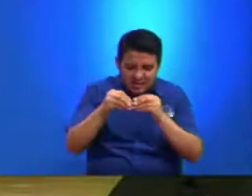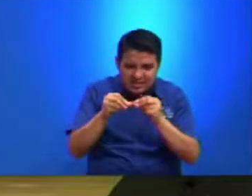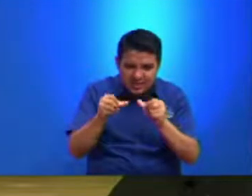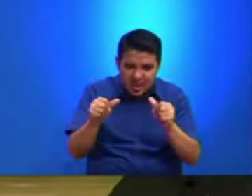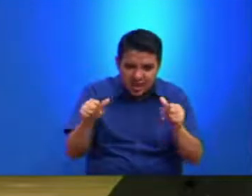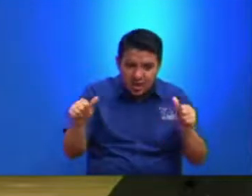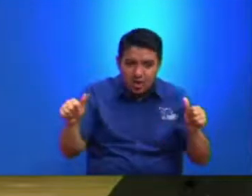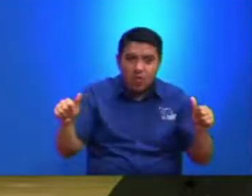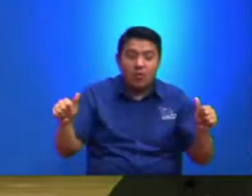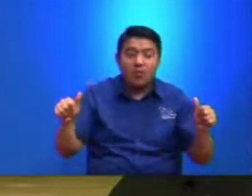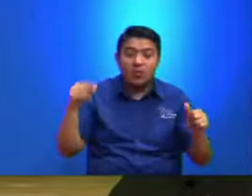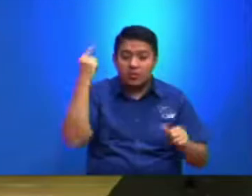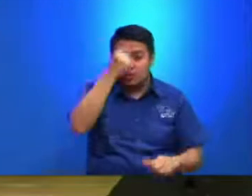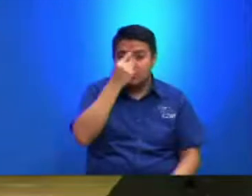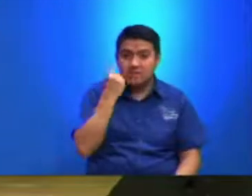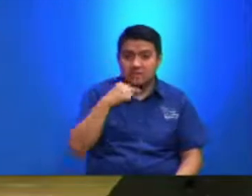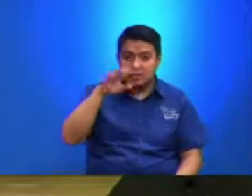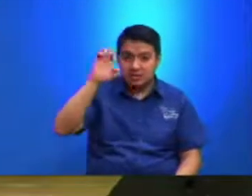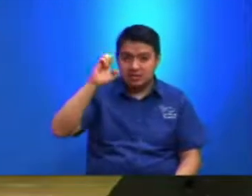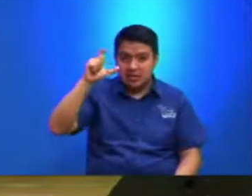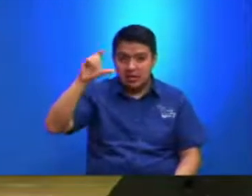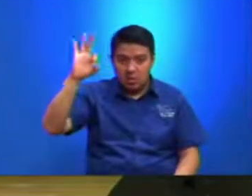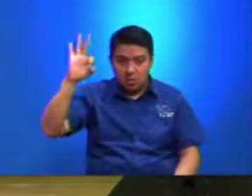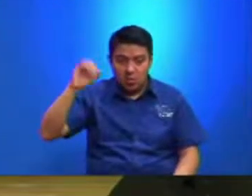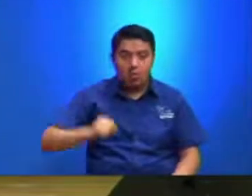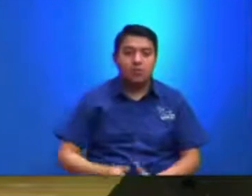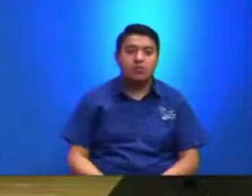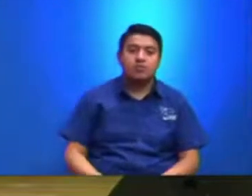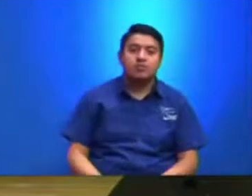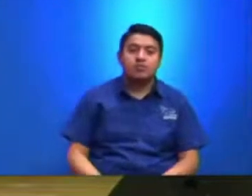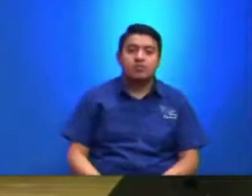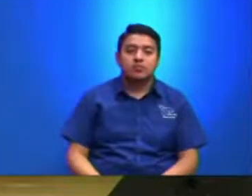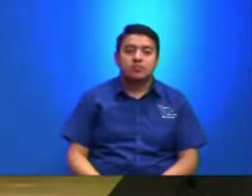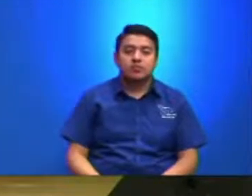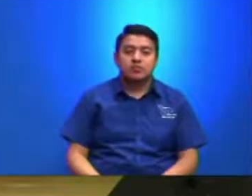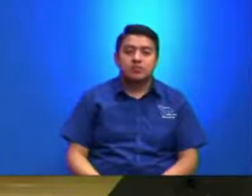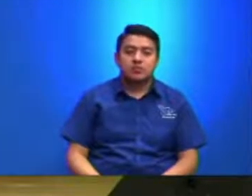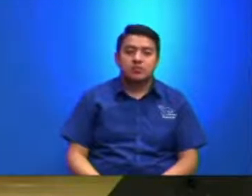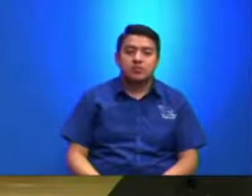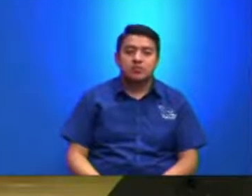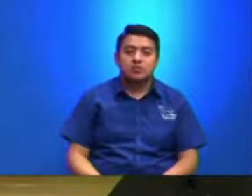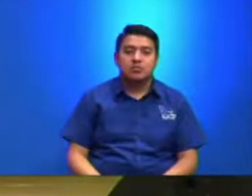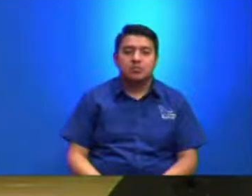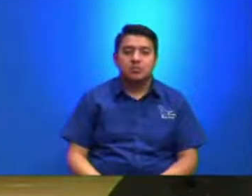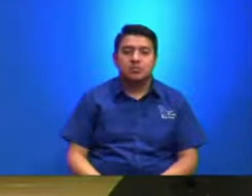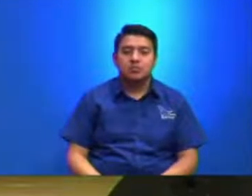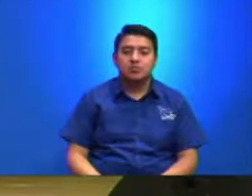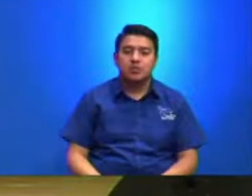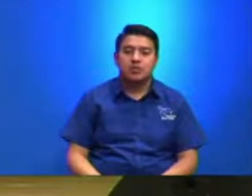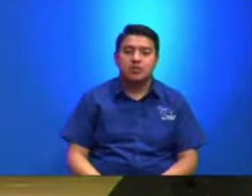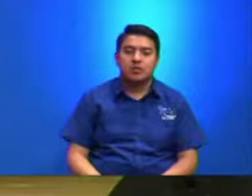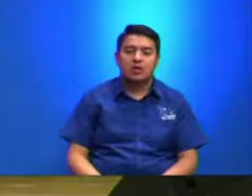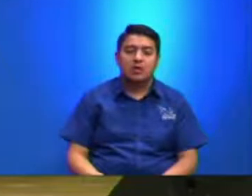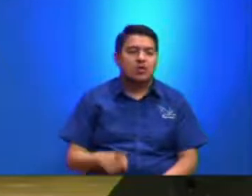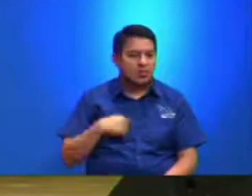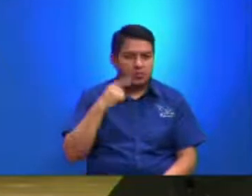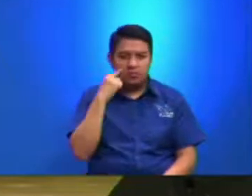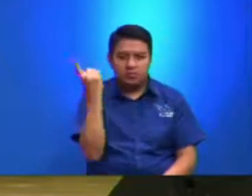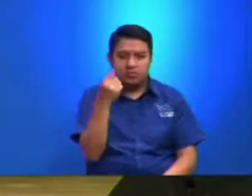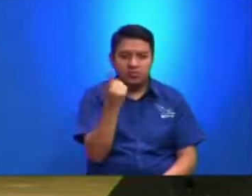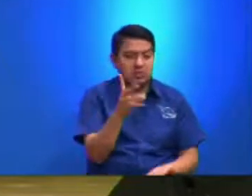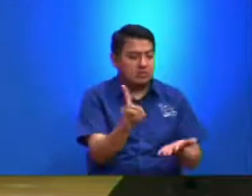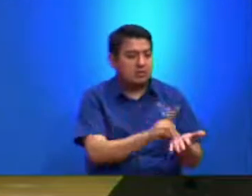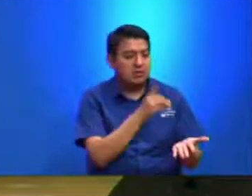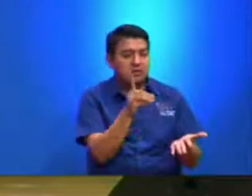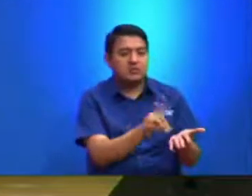decir. Otro, según el diccionario Nelson, me parece, o Jones es, aquí tengo la foto porque no